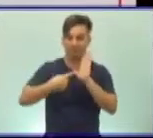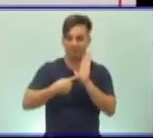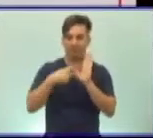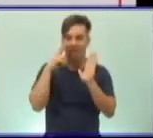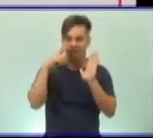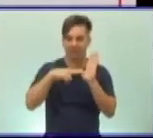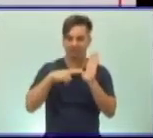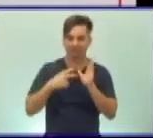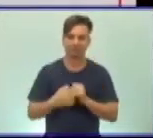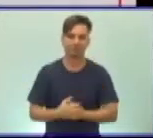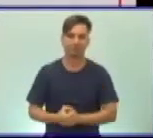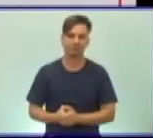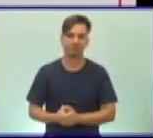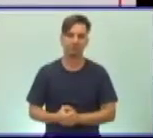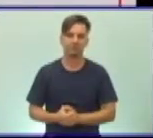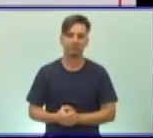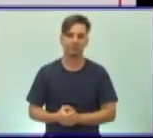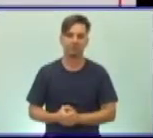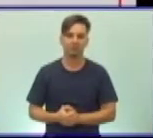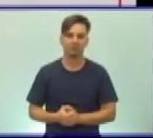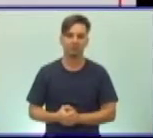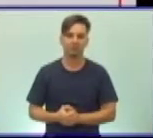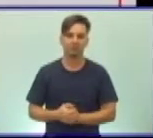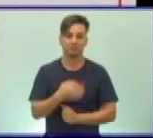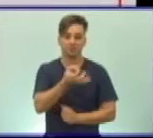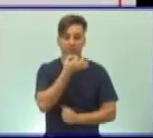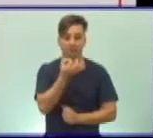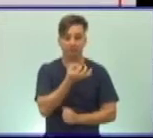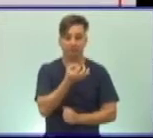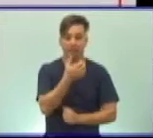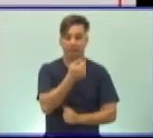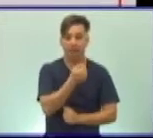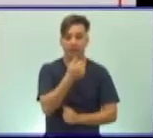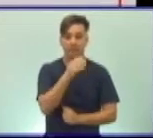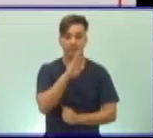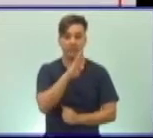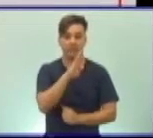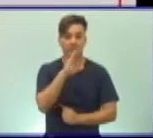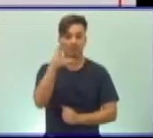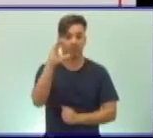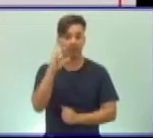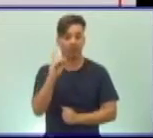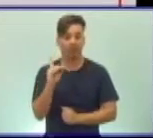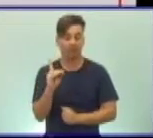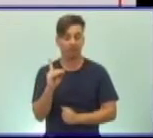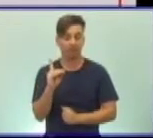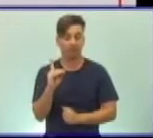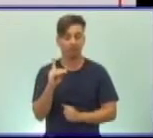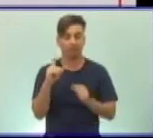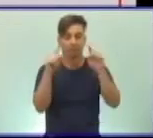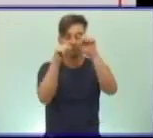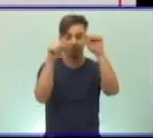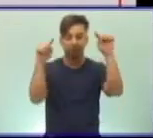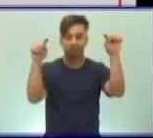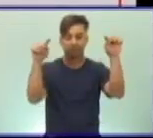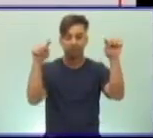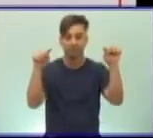En él nos dicen que ABCD y AEFC son trapecios rectángulos de base,